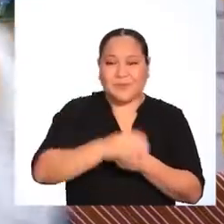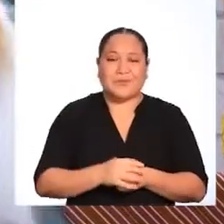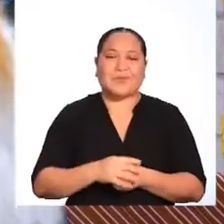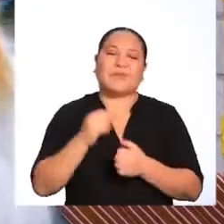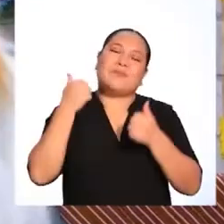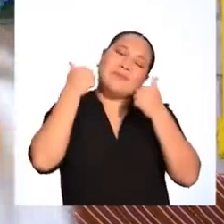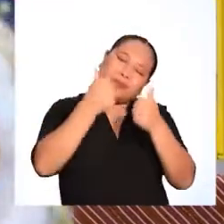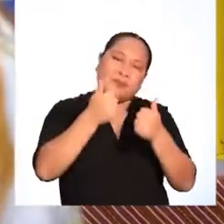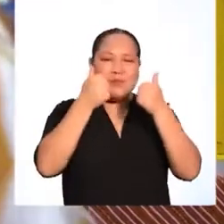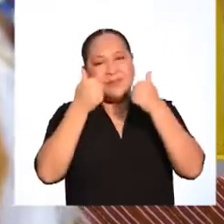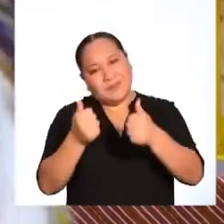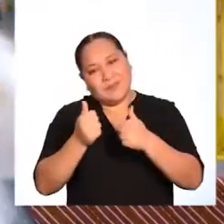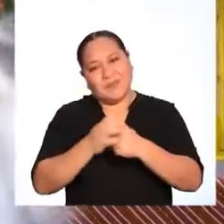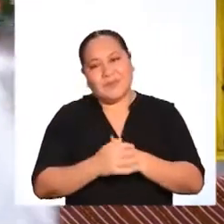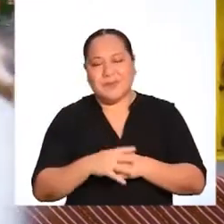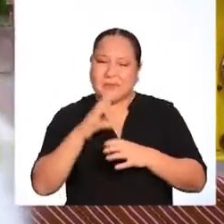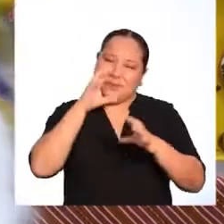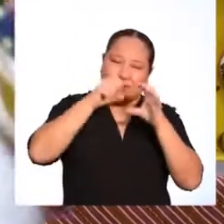chancay